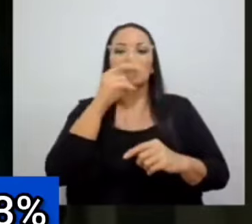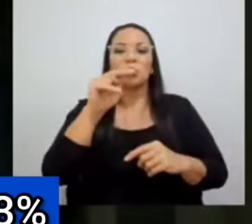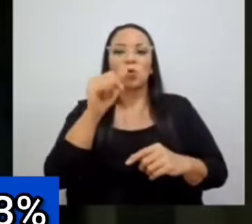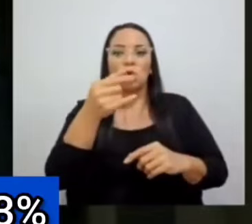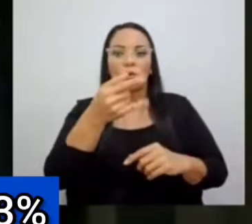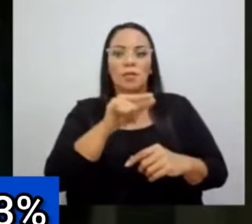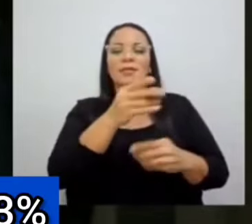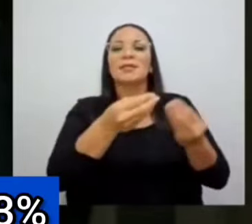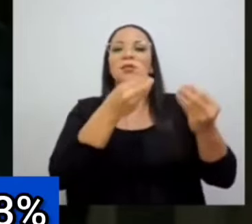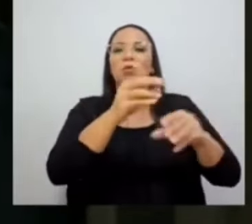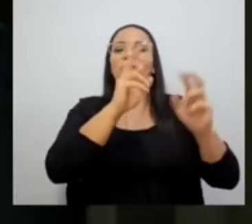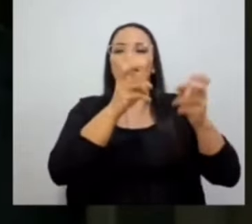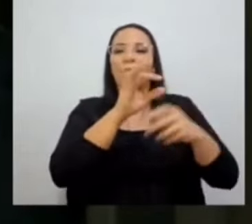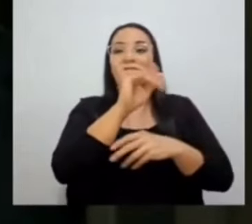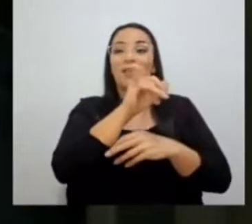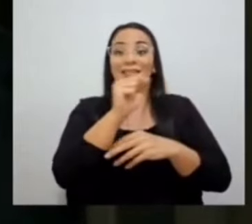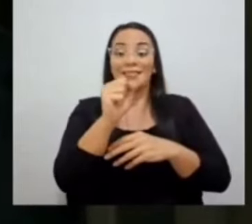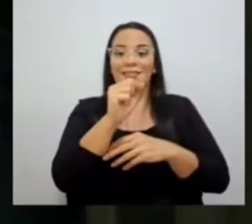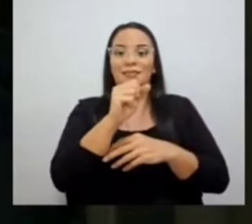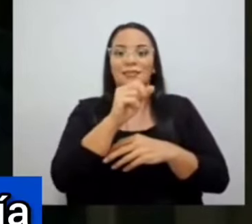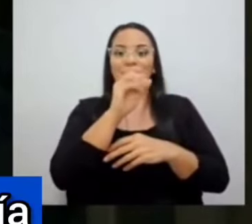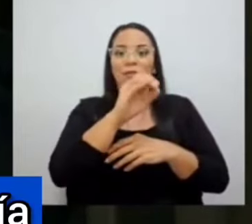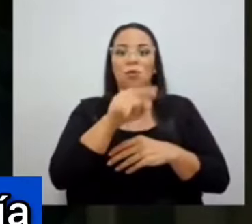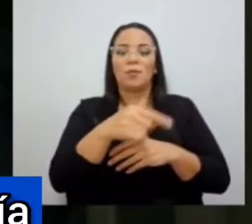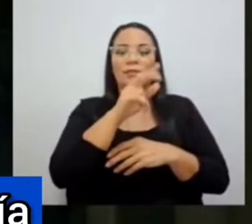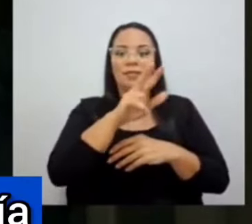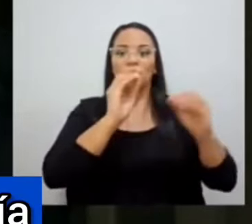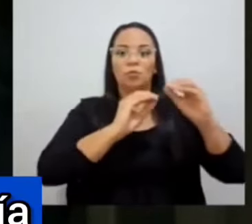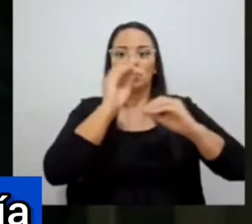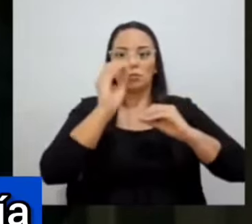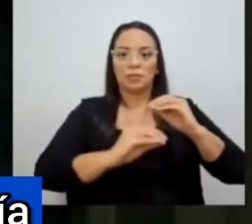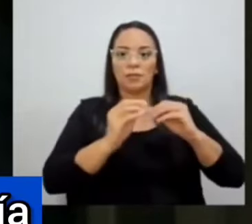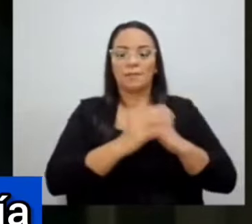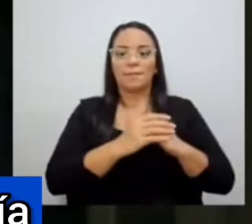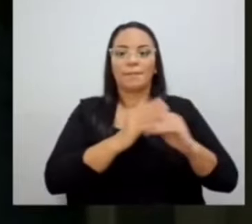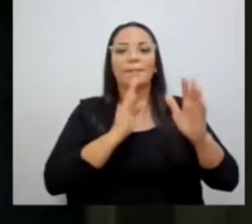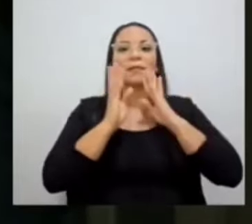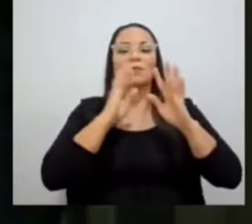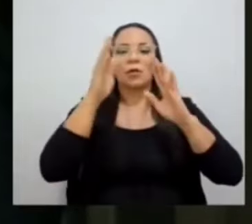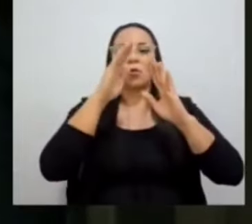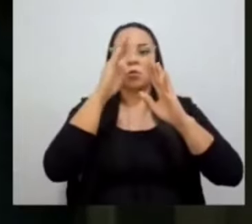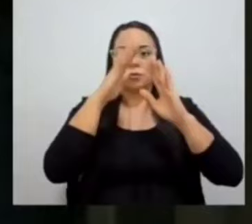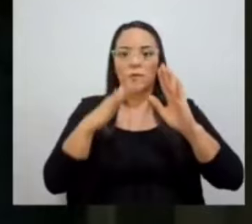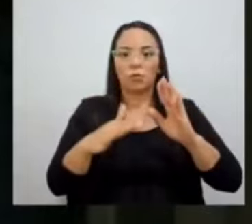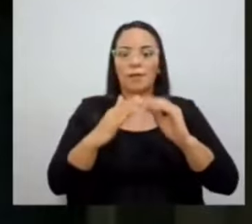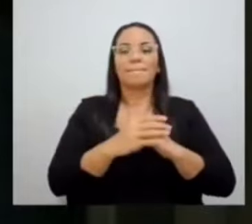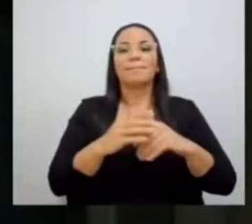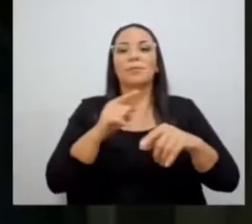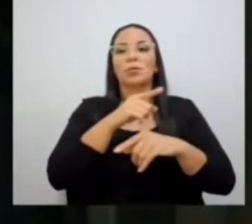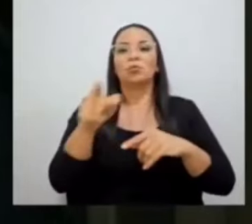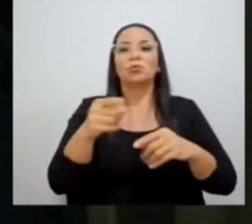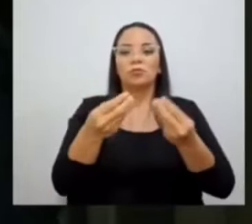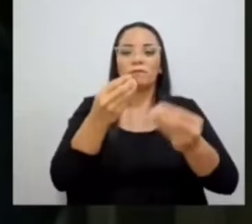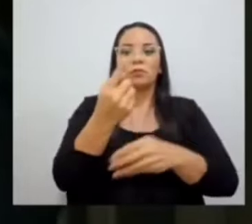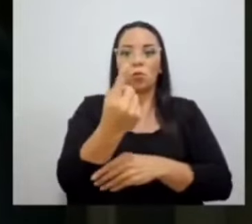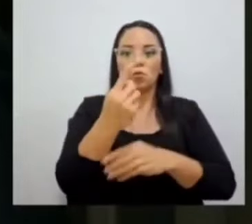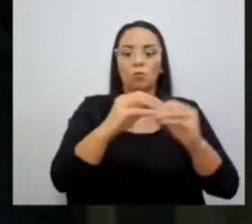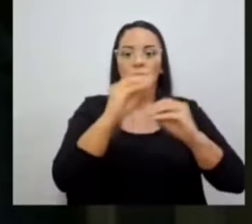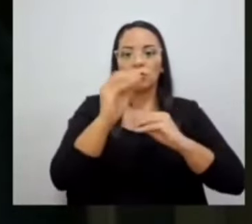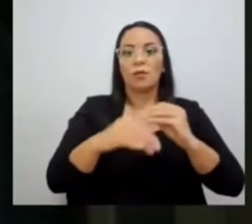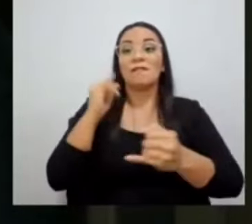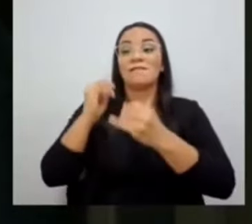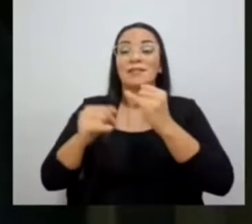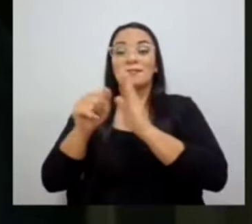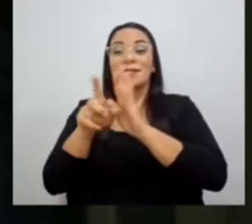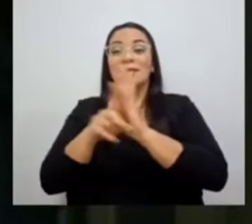dio este tema del FES, que era el 0,3% que proponía, que habló la Contraloría, ustedes ofrecían el 1% y al final la Asamblea